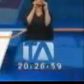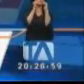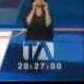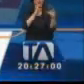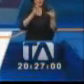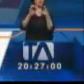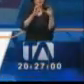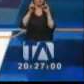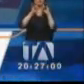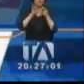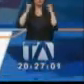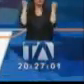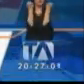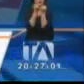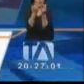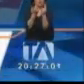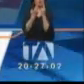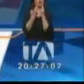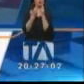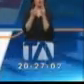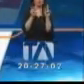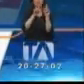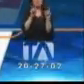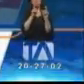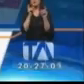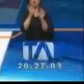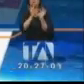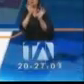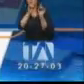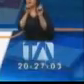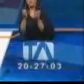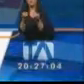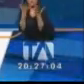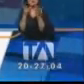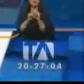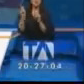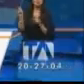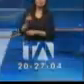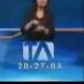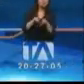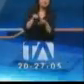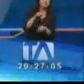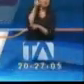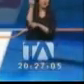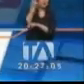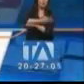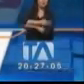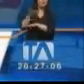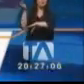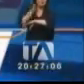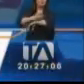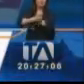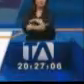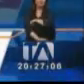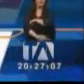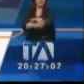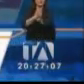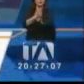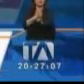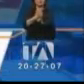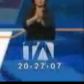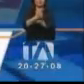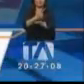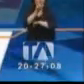medio de comunicación social publique resultados de encuestas o pronósticos electorales en los 10 días anteriores al día de los comicios, será sancionado el responsable con